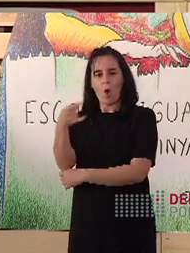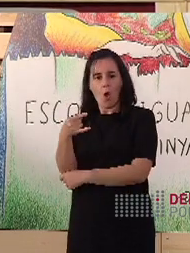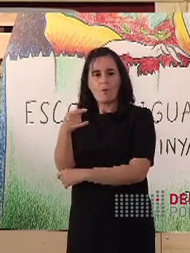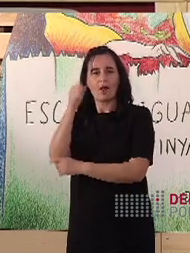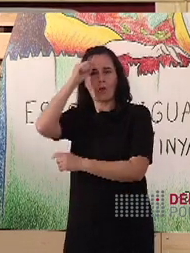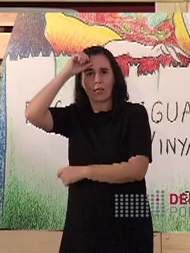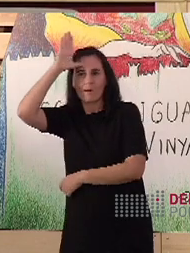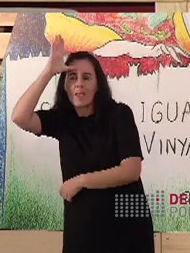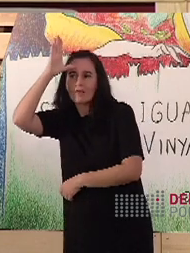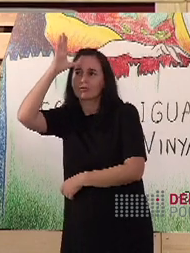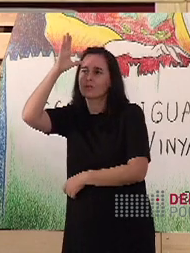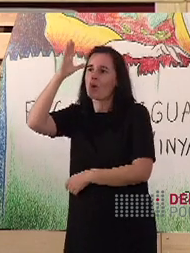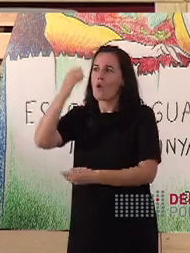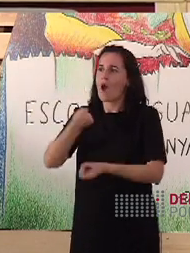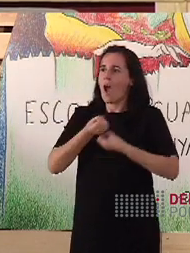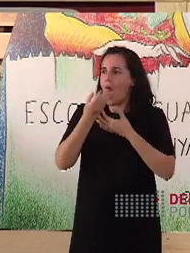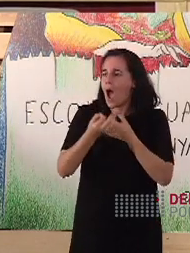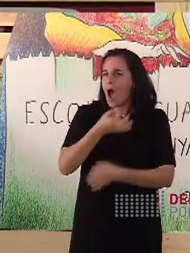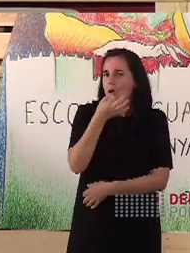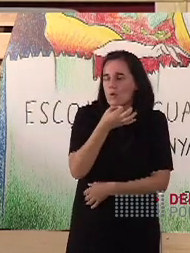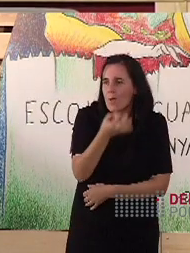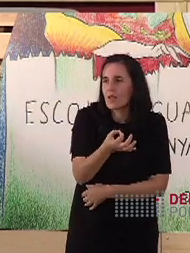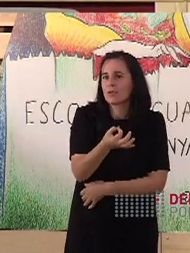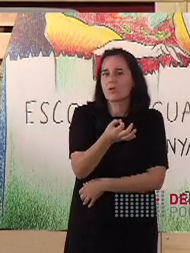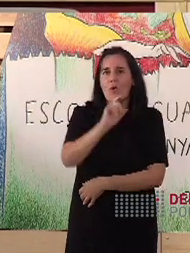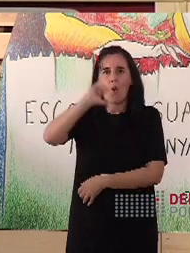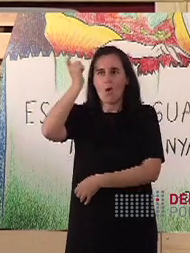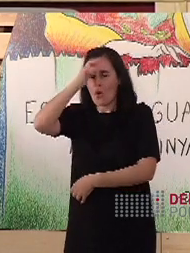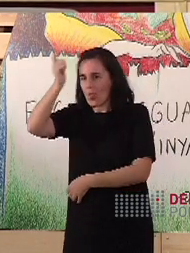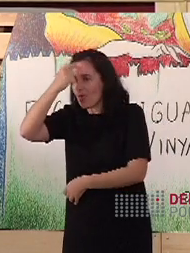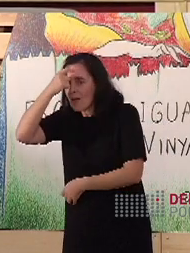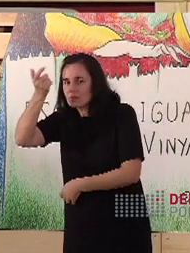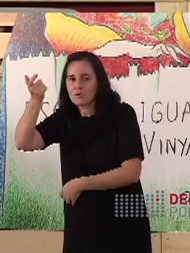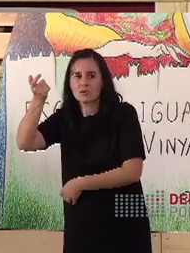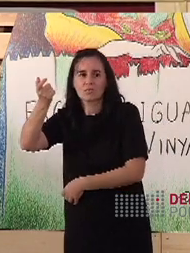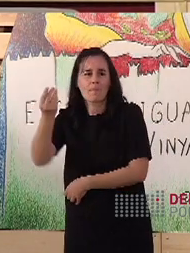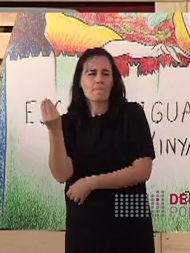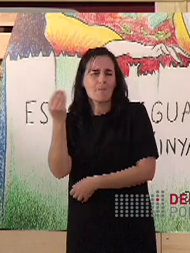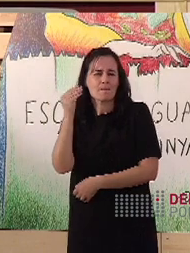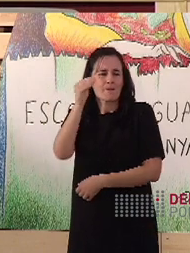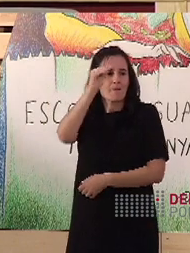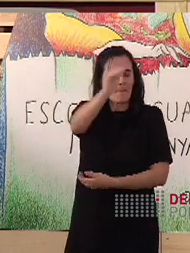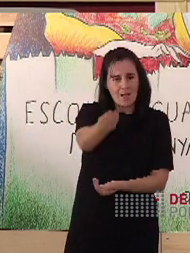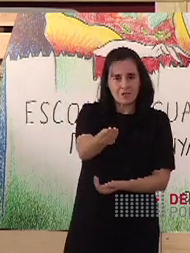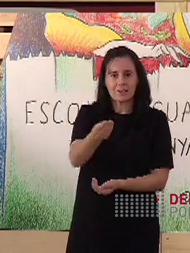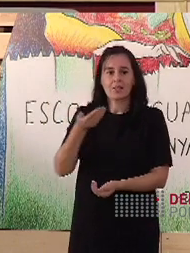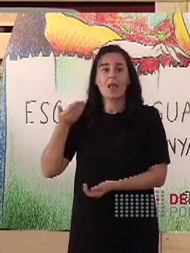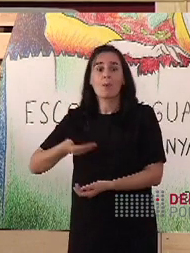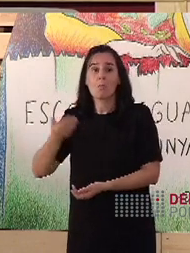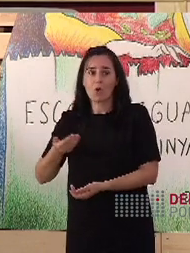en argumento, en convicións, en conceptos, que é tan importante cambiar